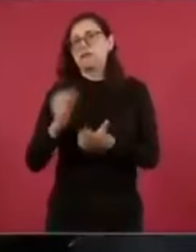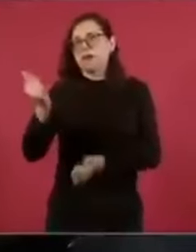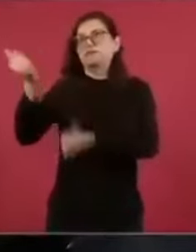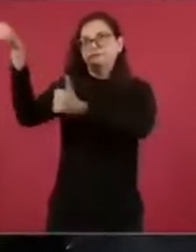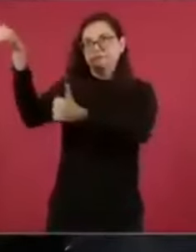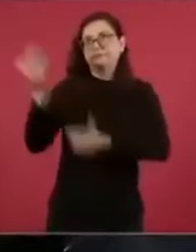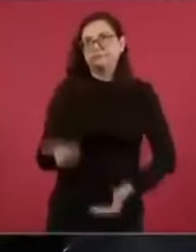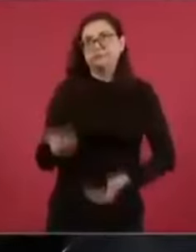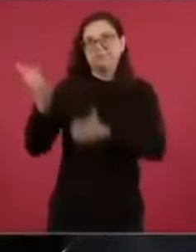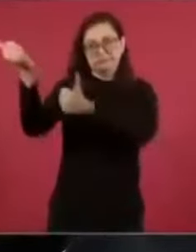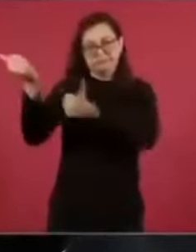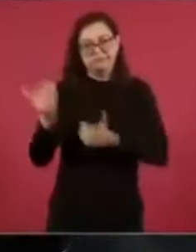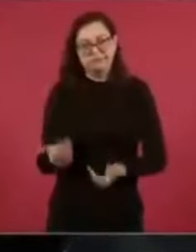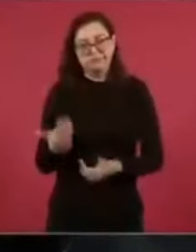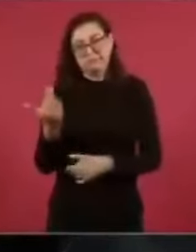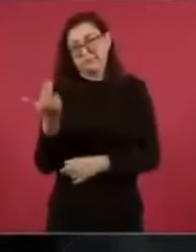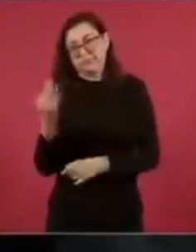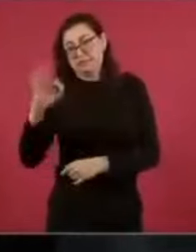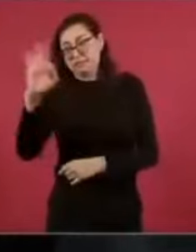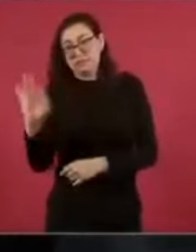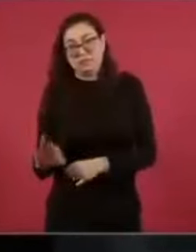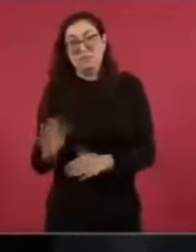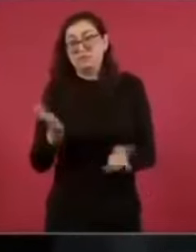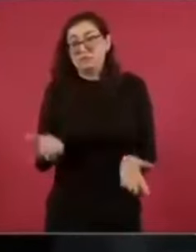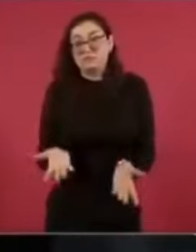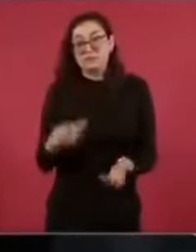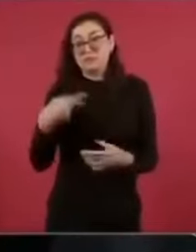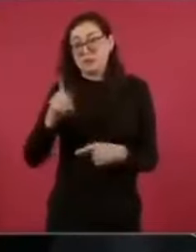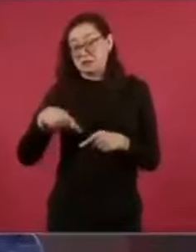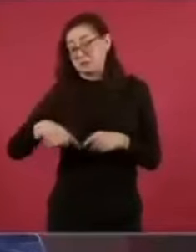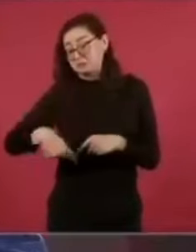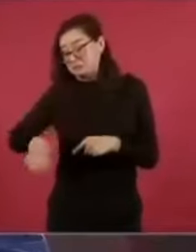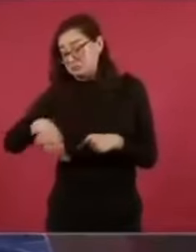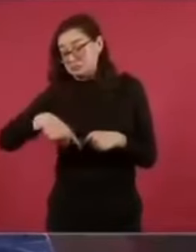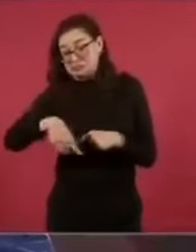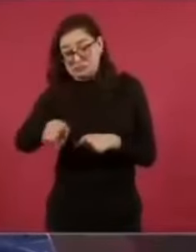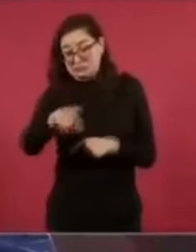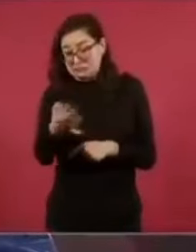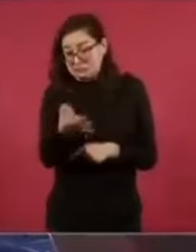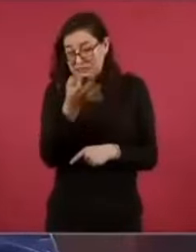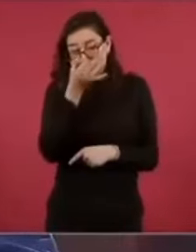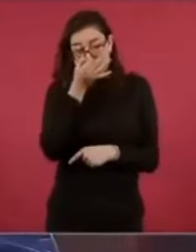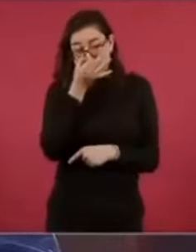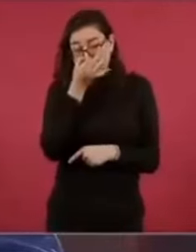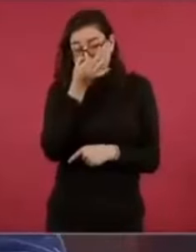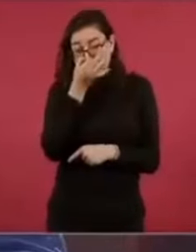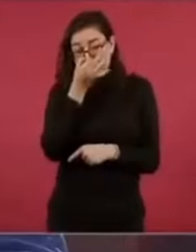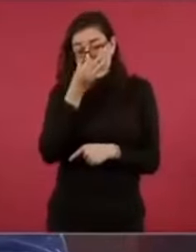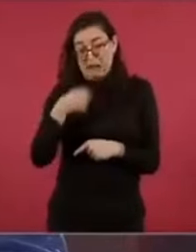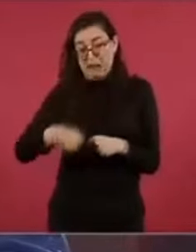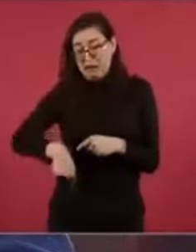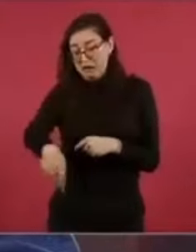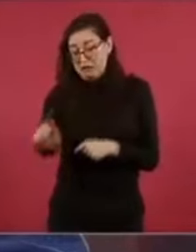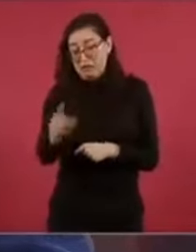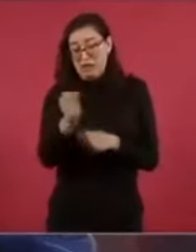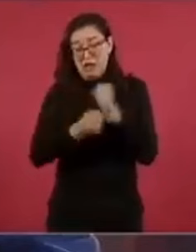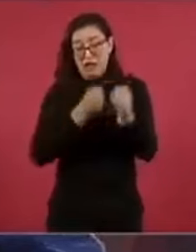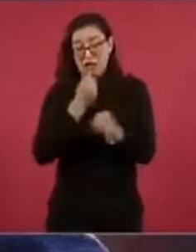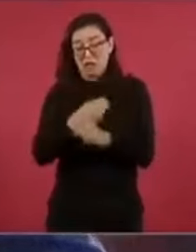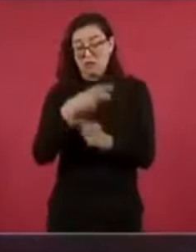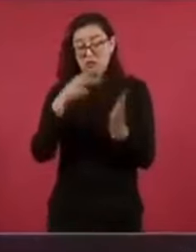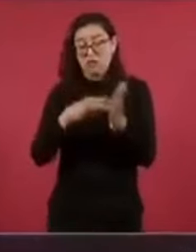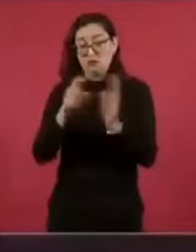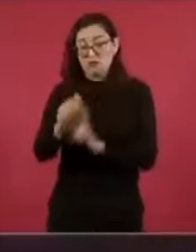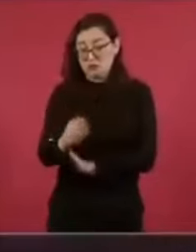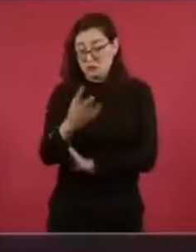y en el tiempo que nos resta y a finales de este año ya casi